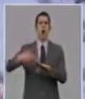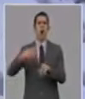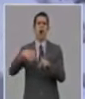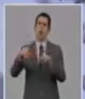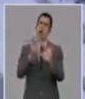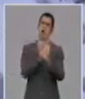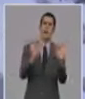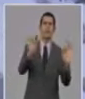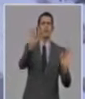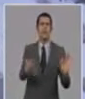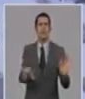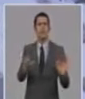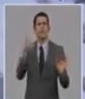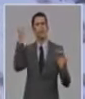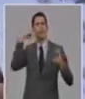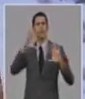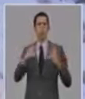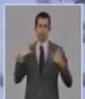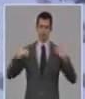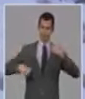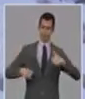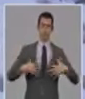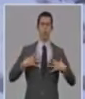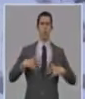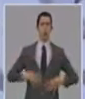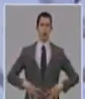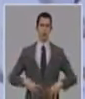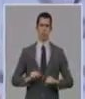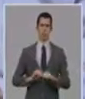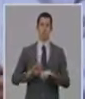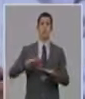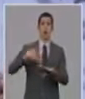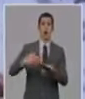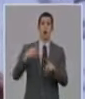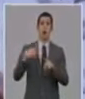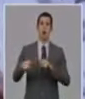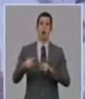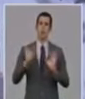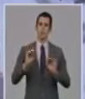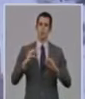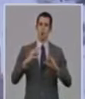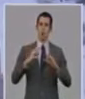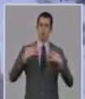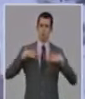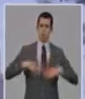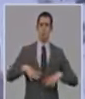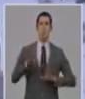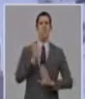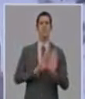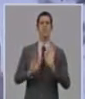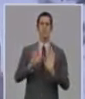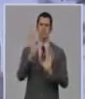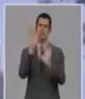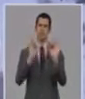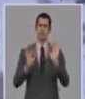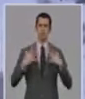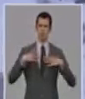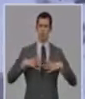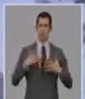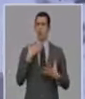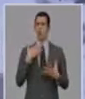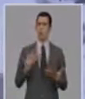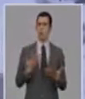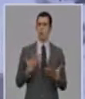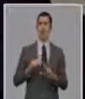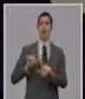una serie de complementarios se van a evaluar por inmunología y se va a pasar a una etapa de rehabilitación con el grupo de medicina natural y